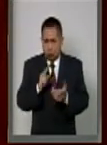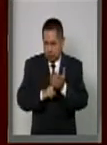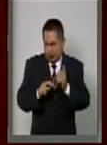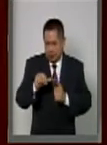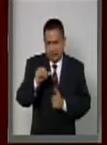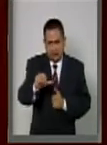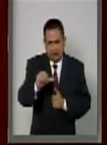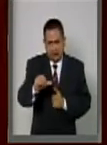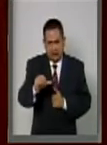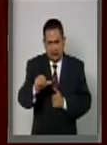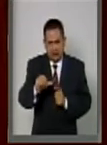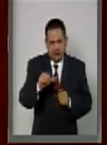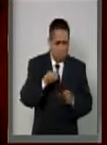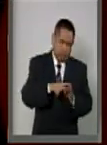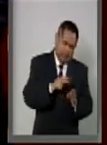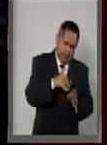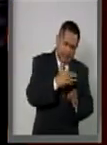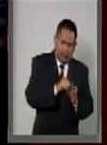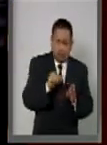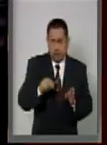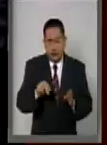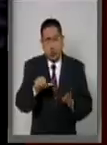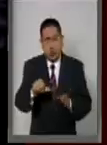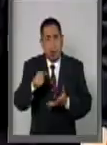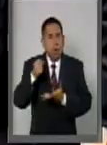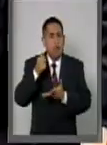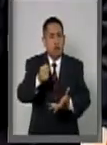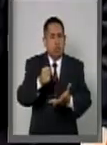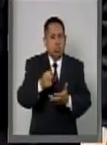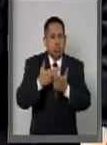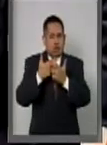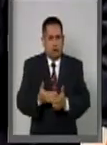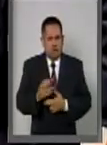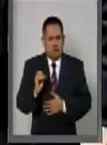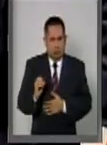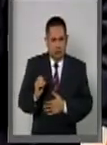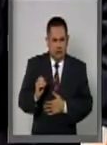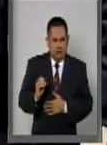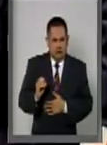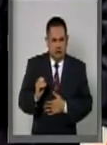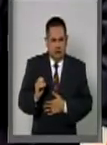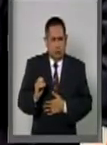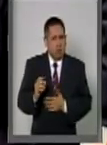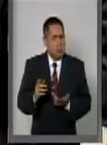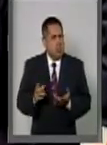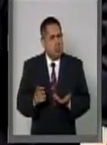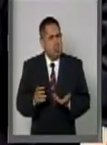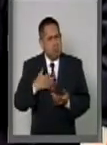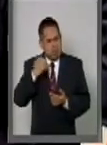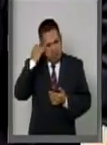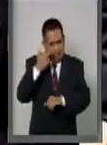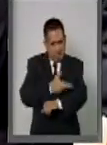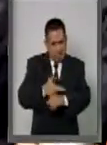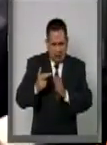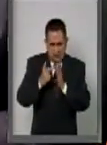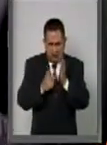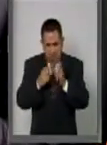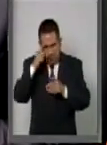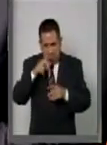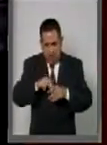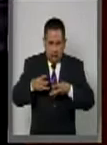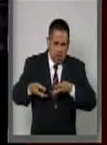2016 o de 2015 el presupuesto base cero con las medidas para evitar el